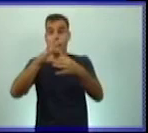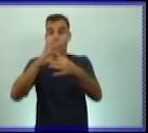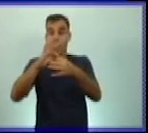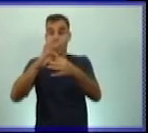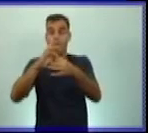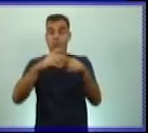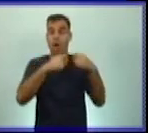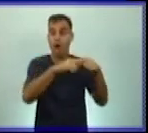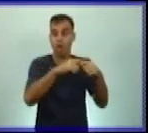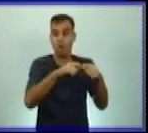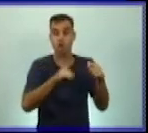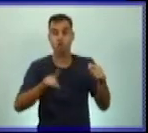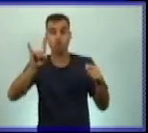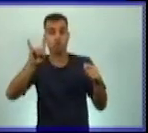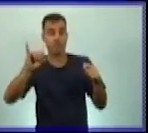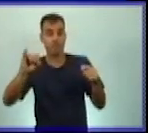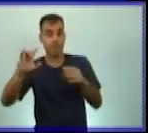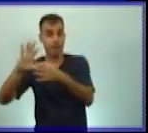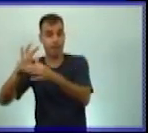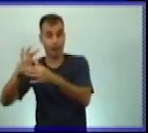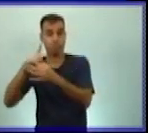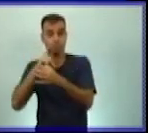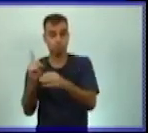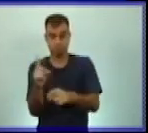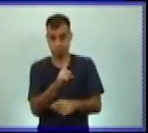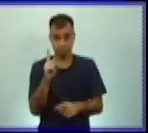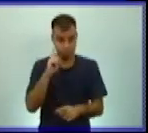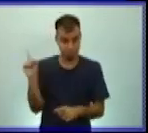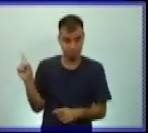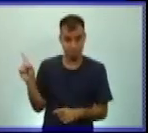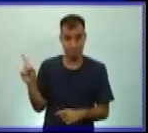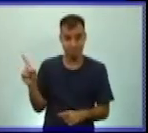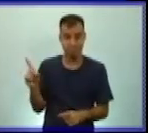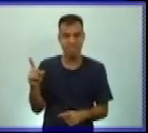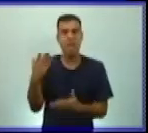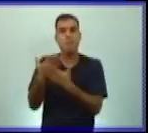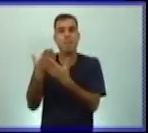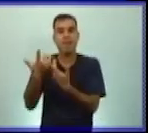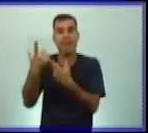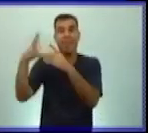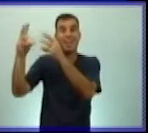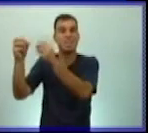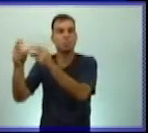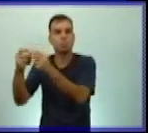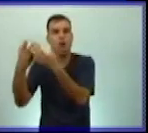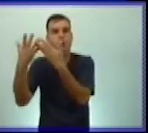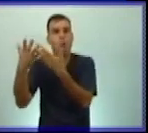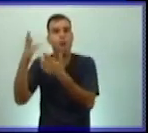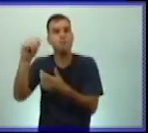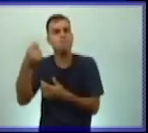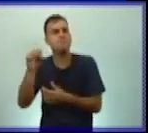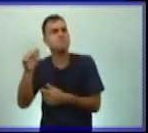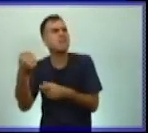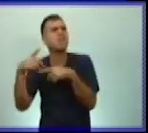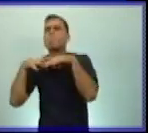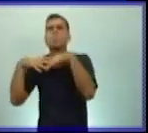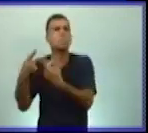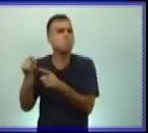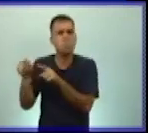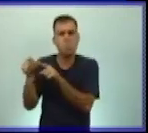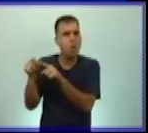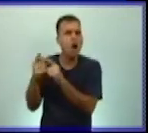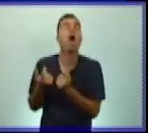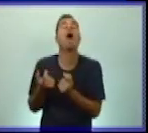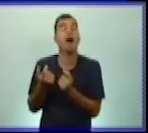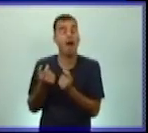gramos de dioxígeno. ¿Qué nos piden? La masa del producto, la masa del óxido de aluminio formado. Fíjense que esto es una forma de